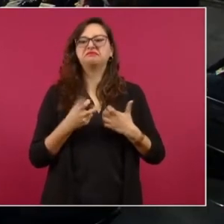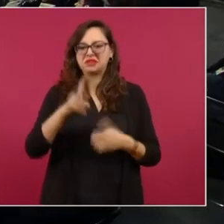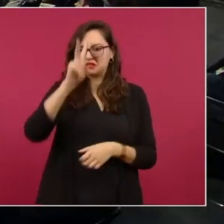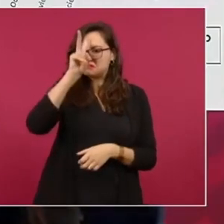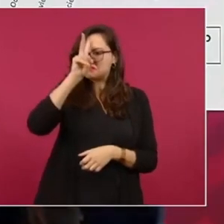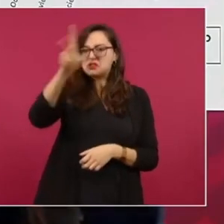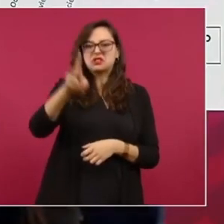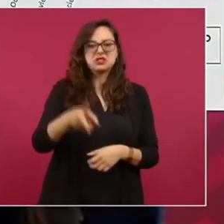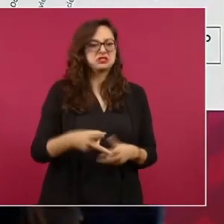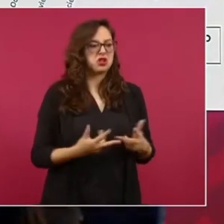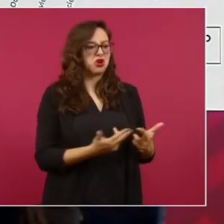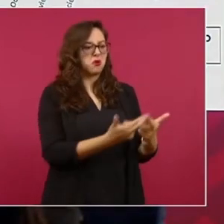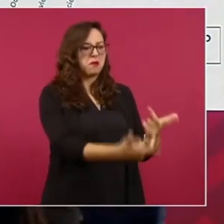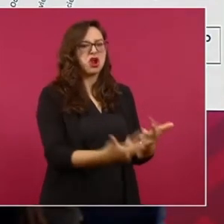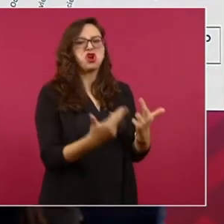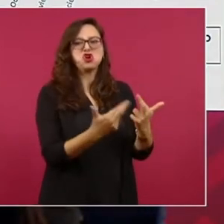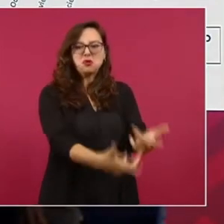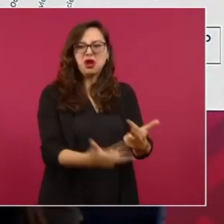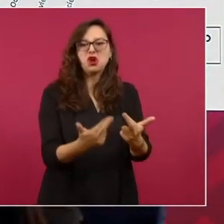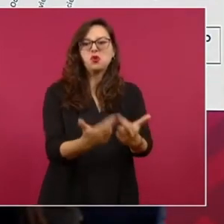los